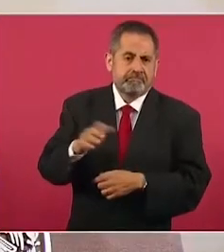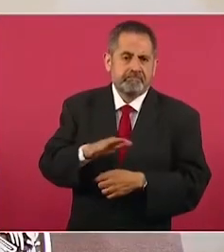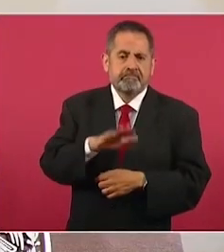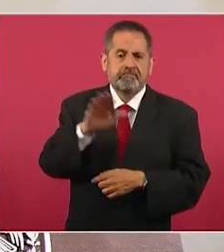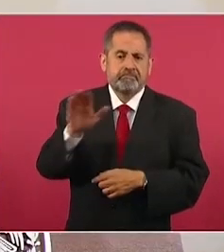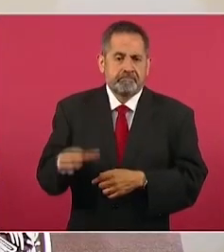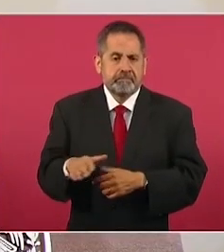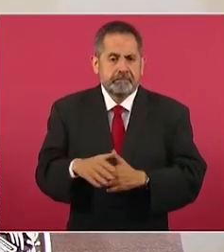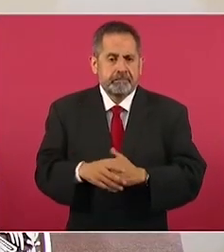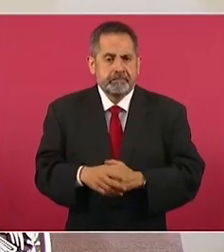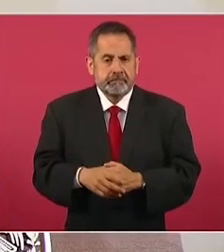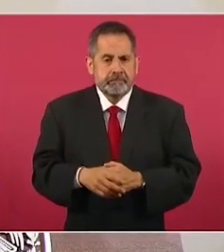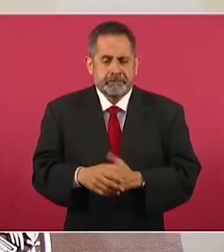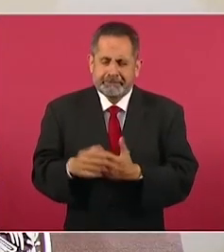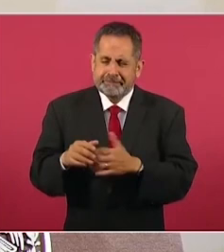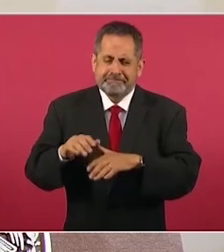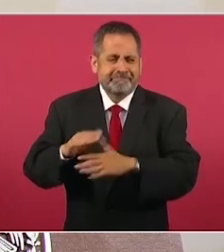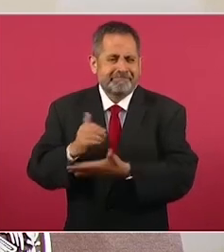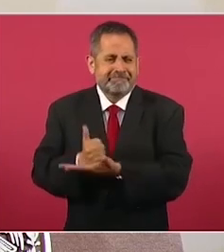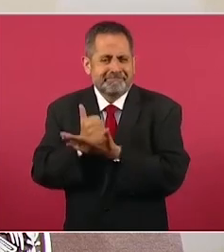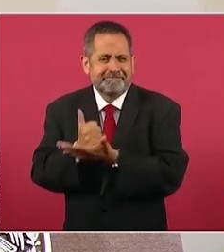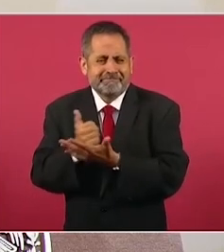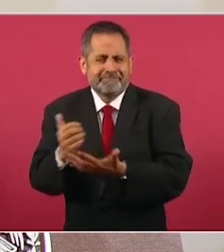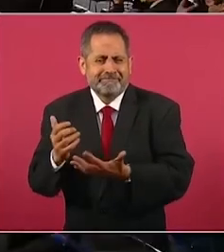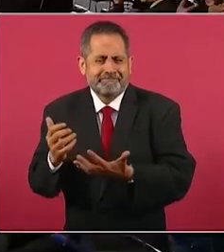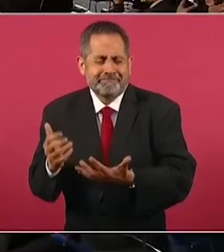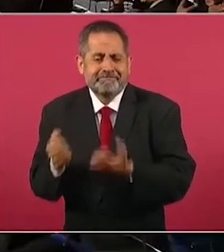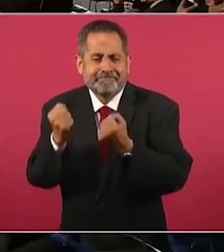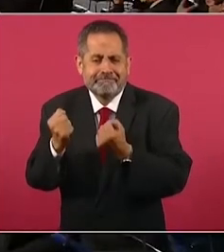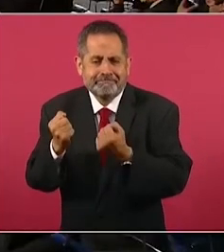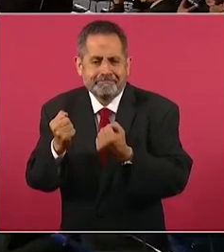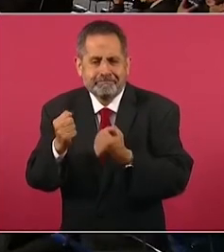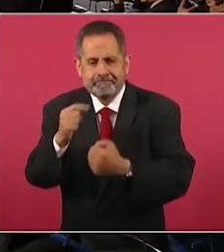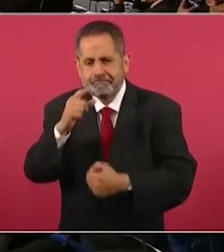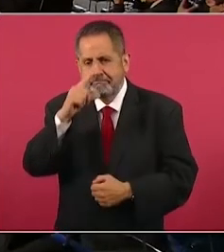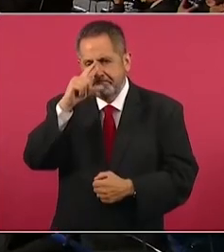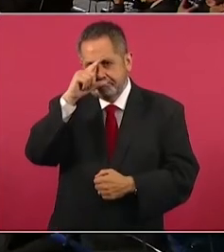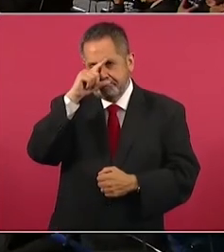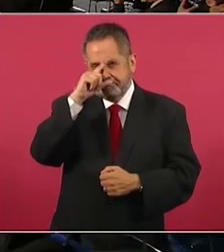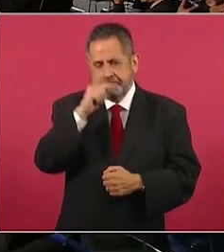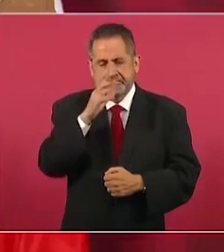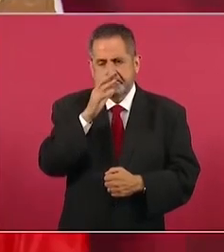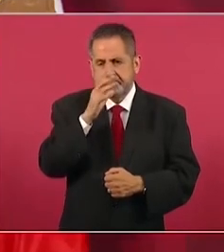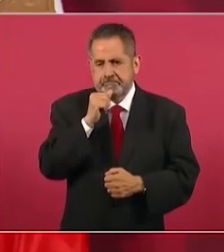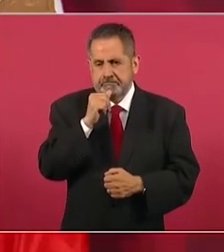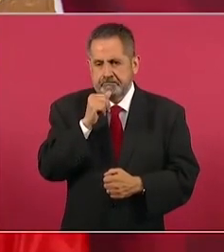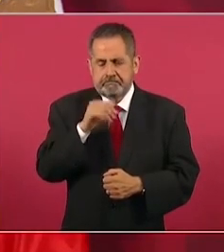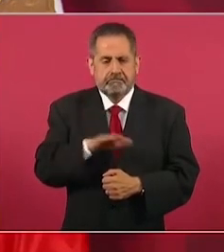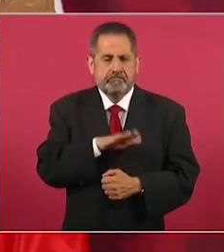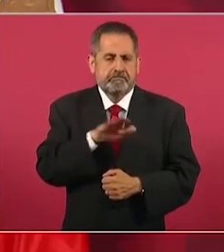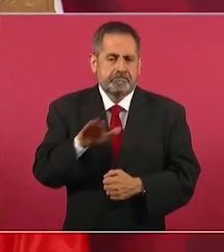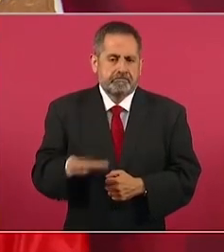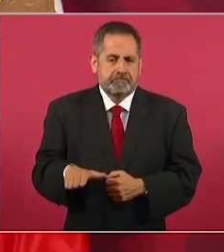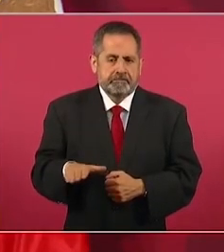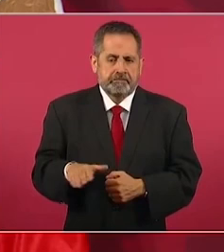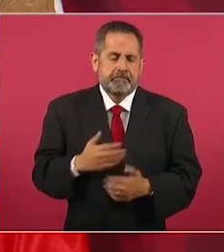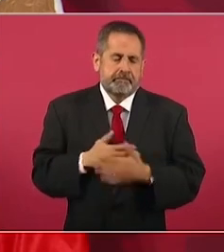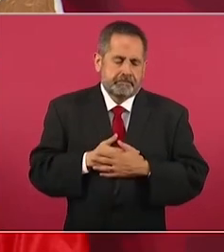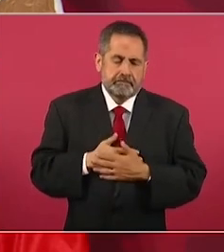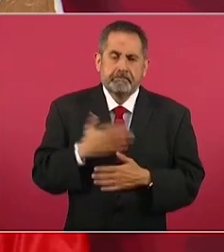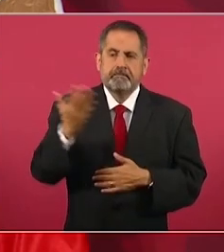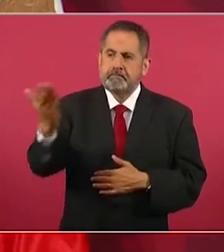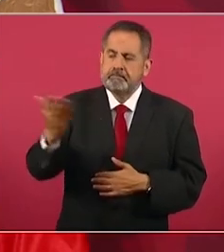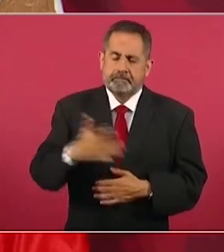Y le trataron de salvar la vida, pero no fue posible. Entonces, nuestro